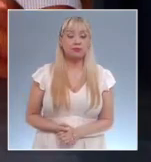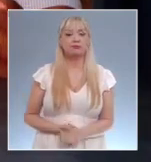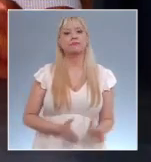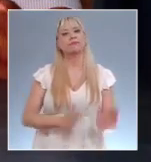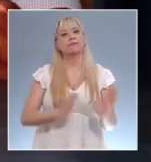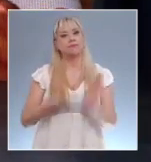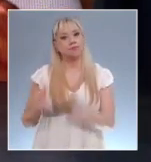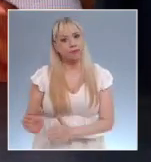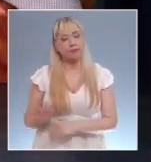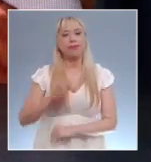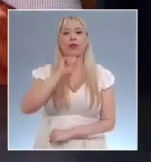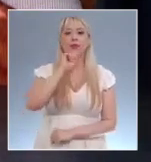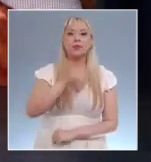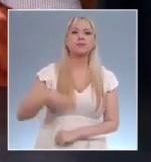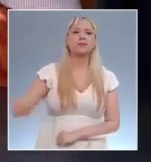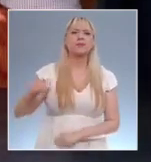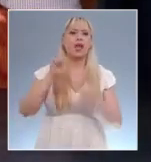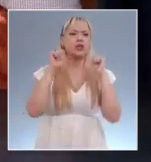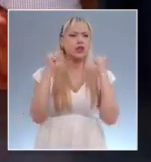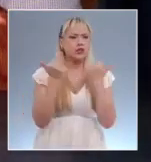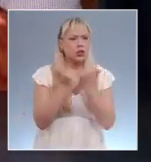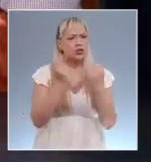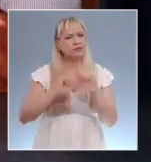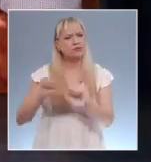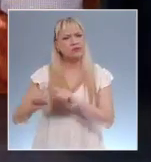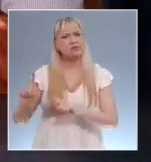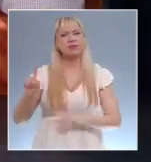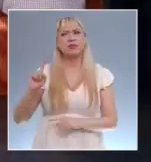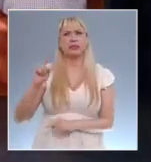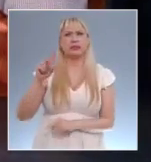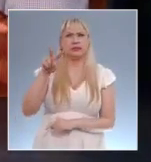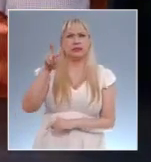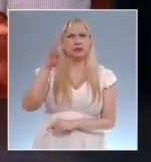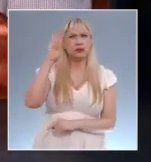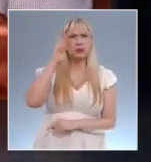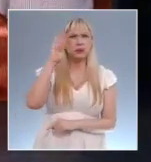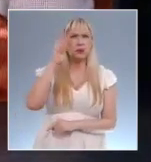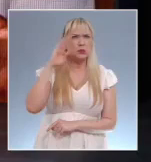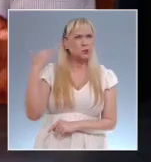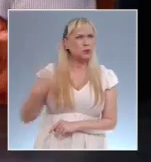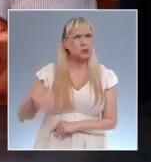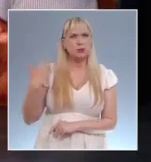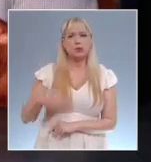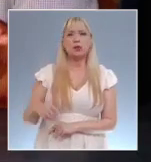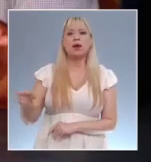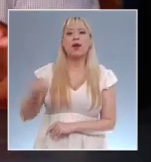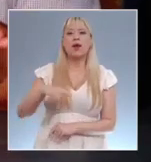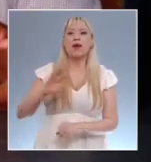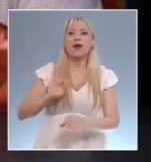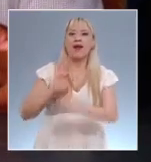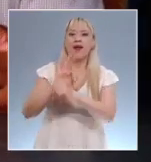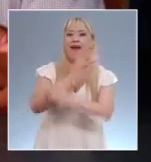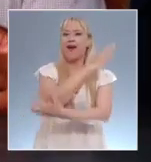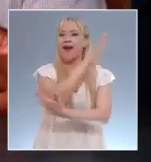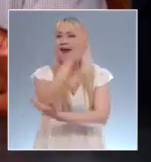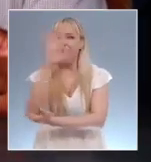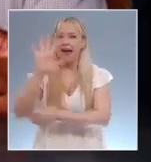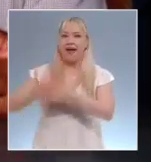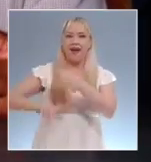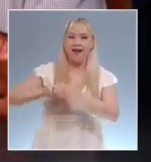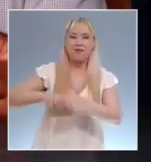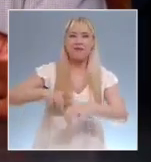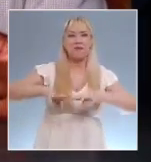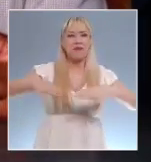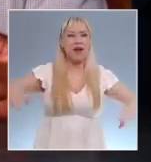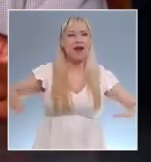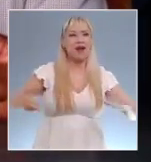civil condenaron que se criminalice a las personas defensoras del medio ambiente, al tiempo que demandaron se ponga en libertad a Pablo López,